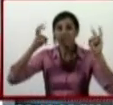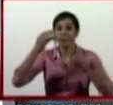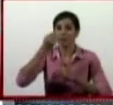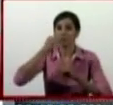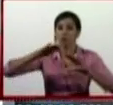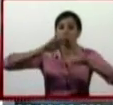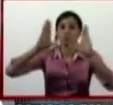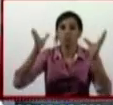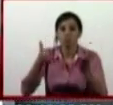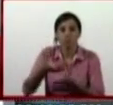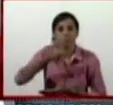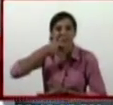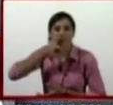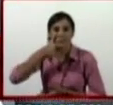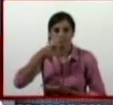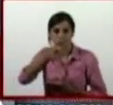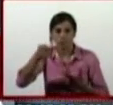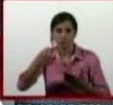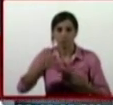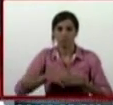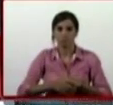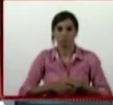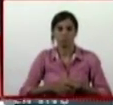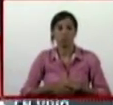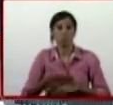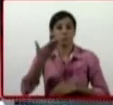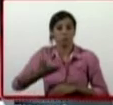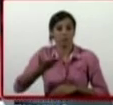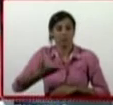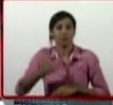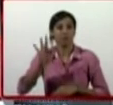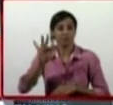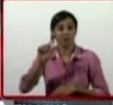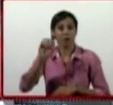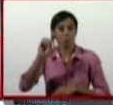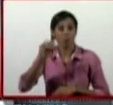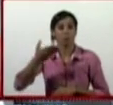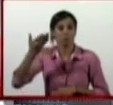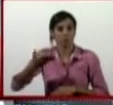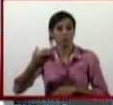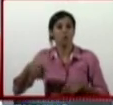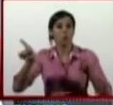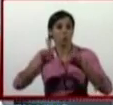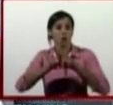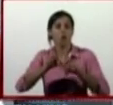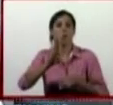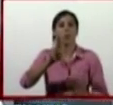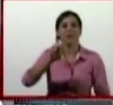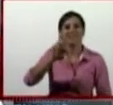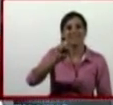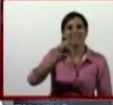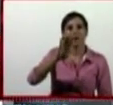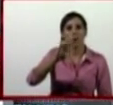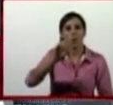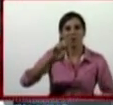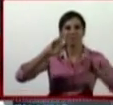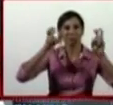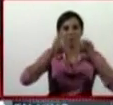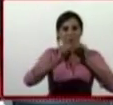mundo. Una organización de mucho prestigio. Tanto prestigio como la UNESCO en el campo de la educación y la